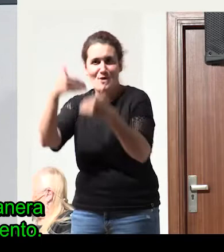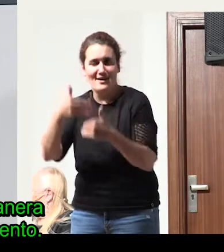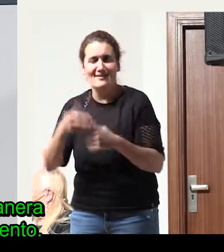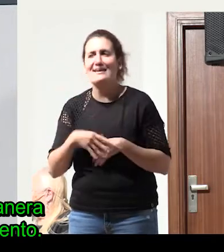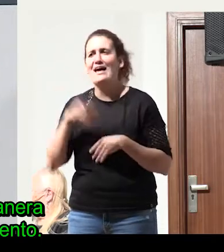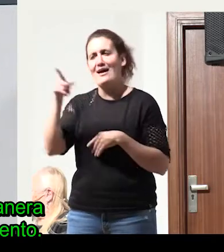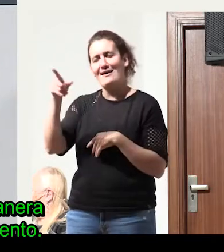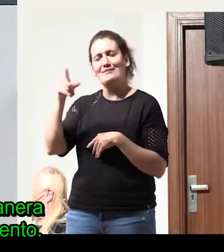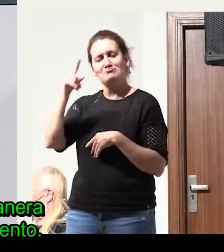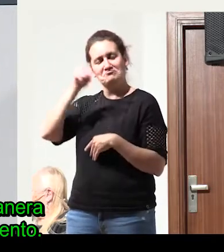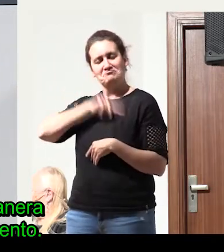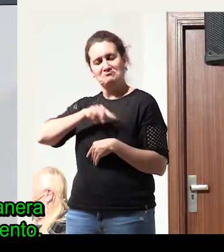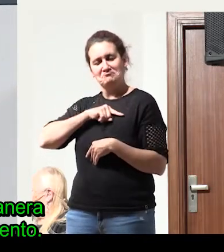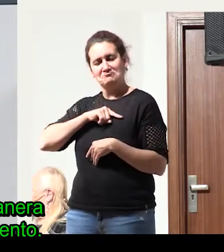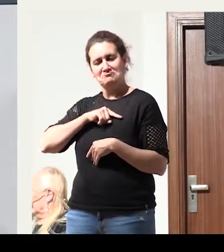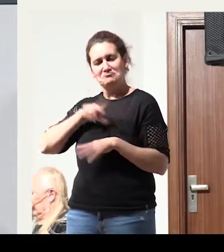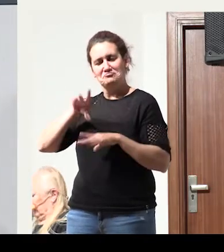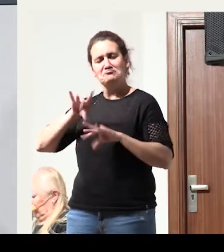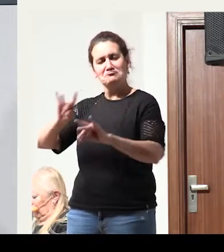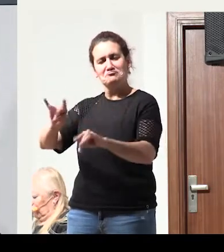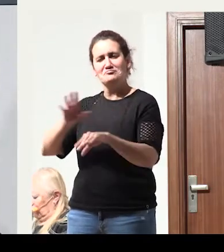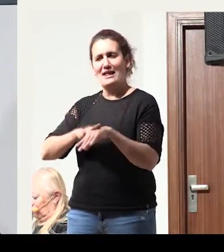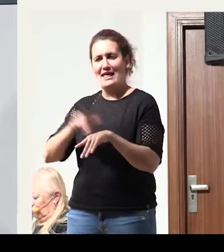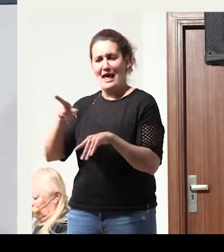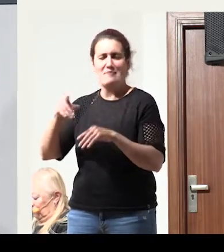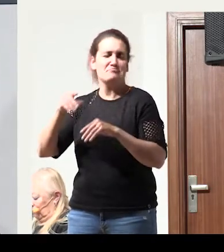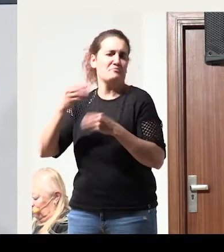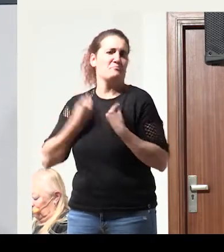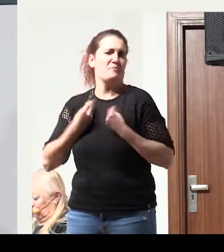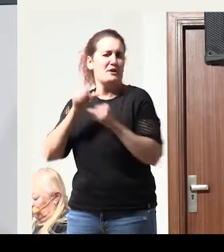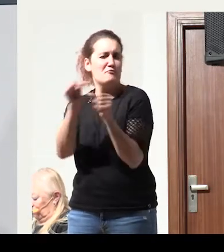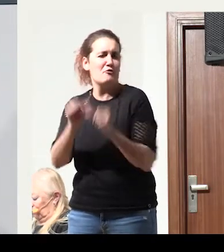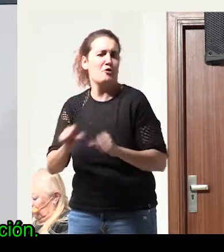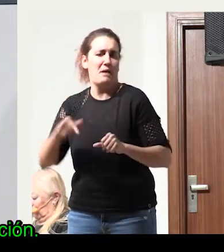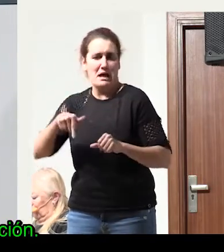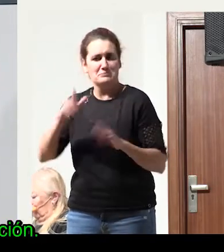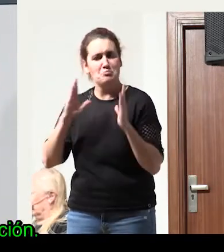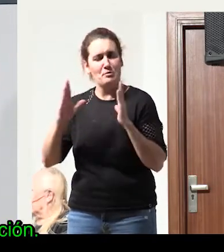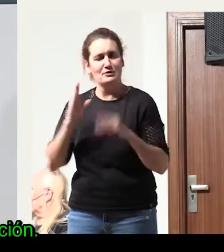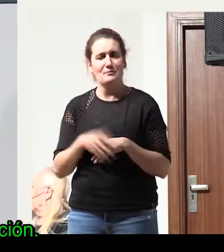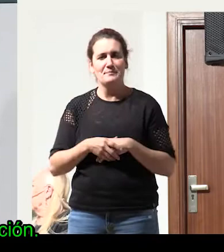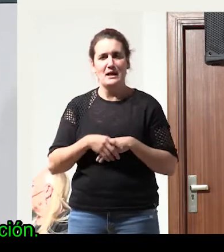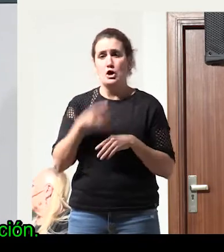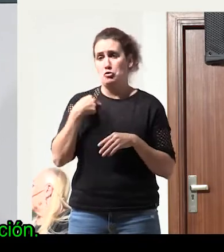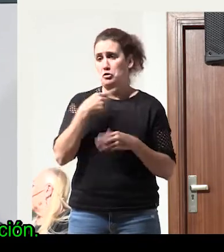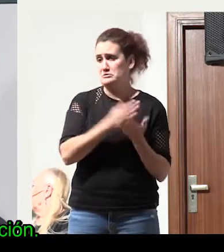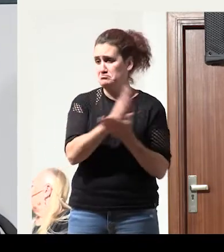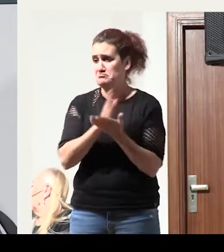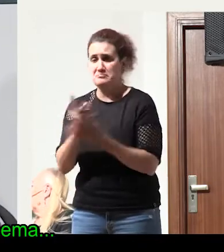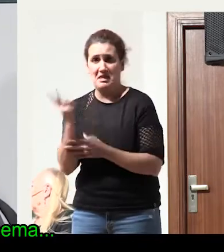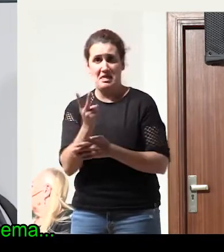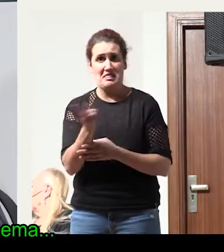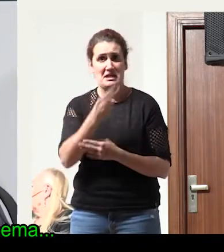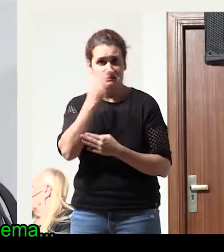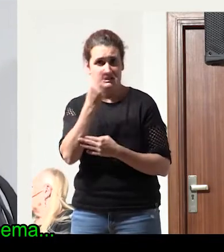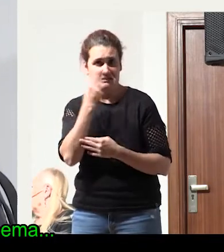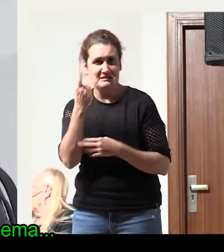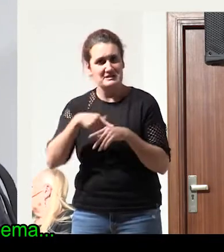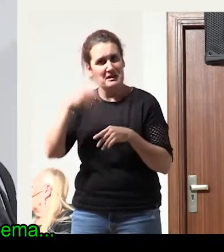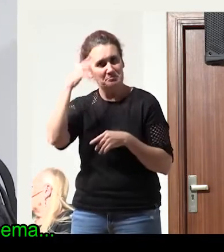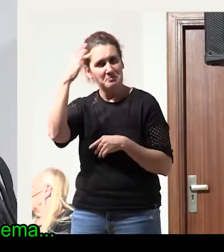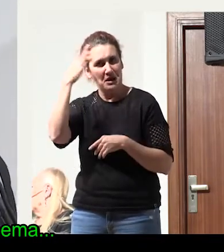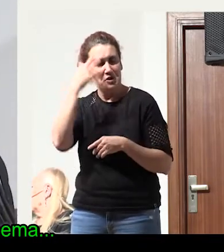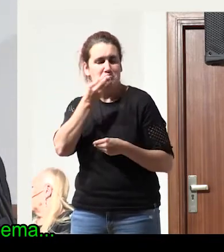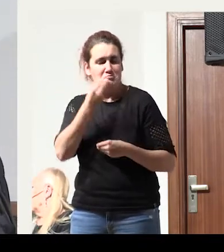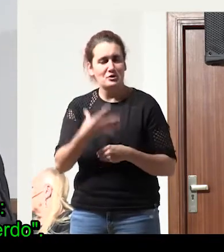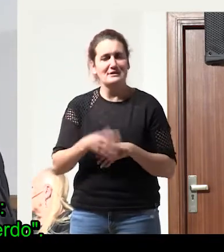una manera de vivir en la vejez en este momento. Me parece que son dos ideas interesantes, lo de una fase más y la imaginación, ¿no? Entonces, bueno, cuando yo